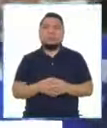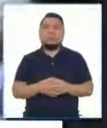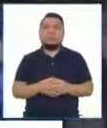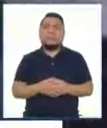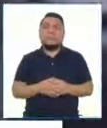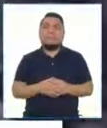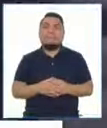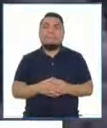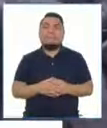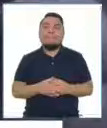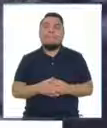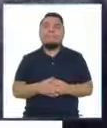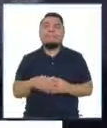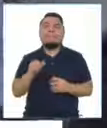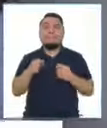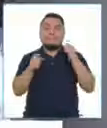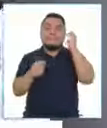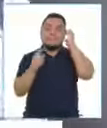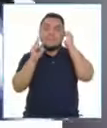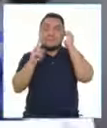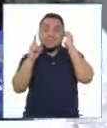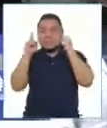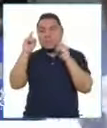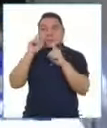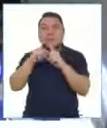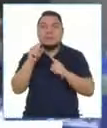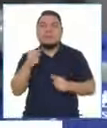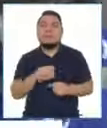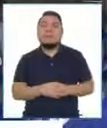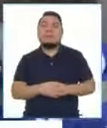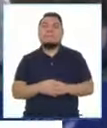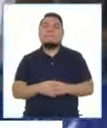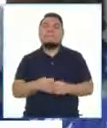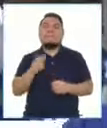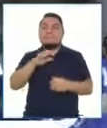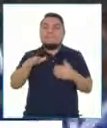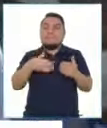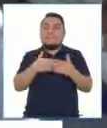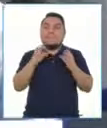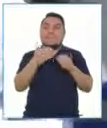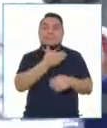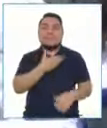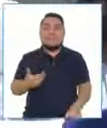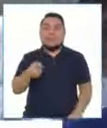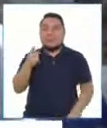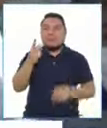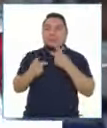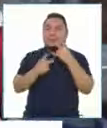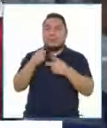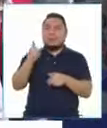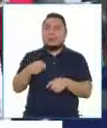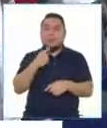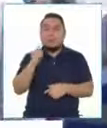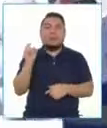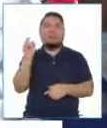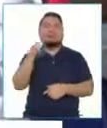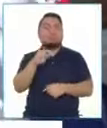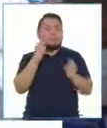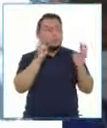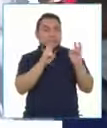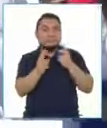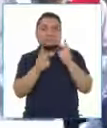Damos cuenta entonces que uno de los objetivos por parte del Ejecutivo a través de estas visitas inopinadas e